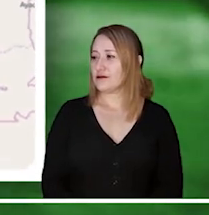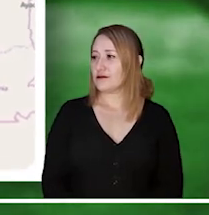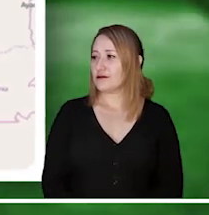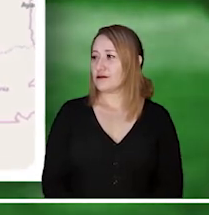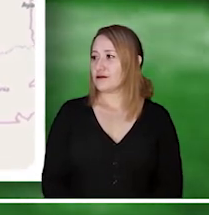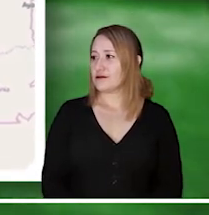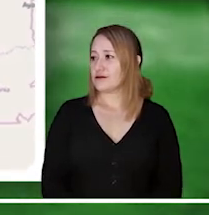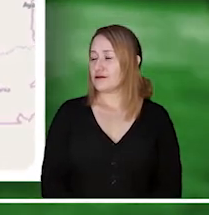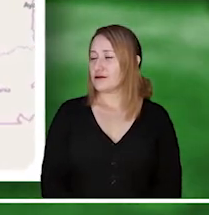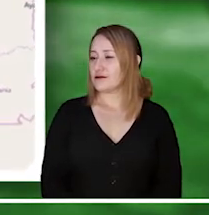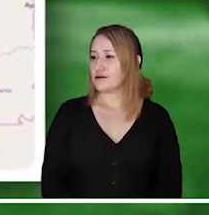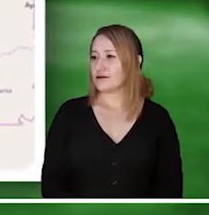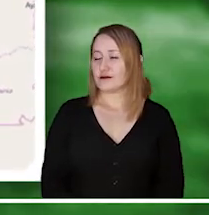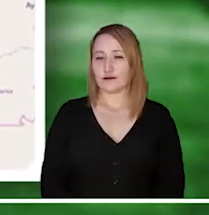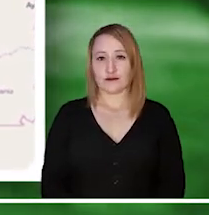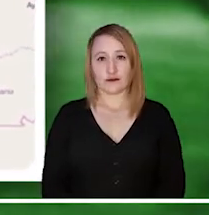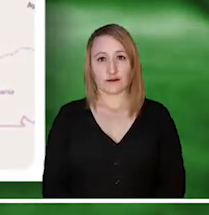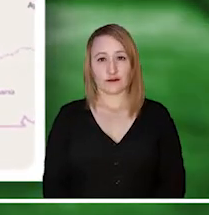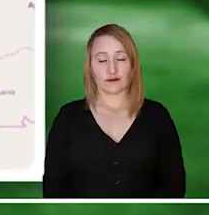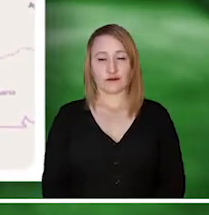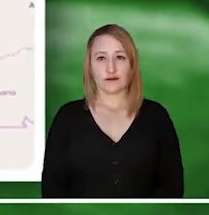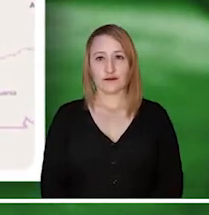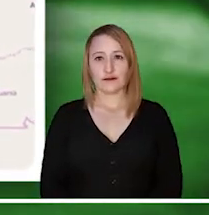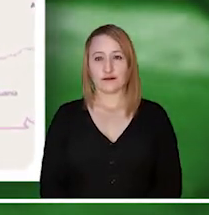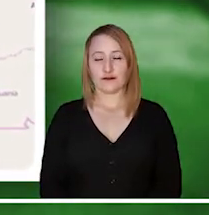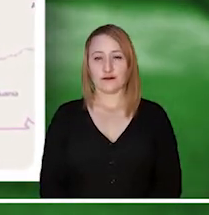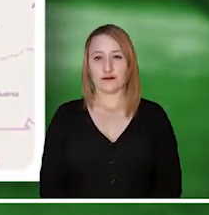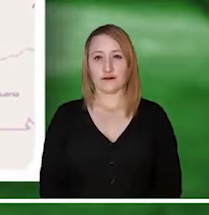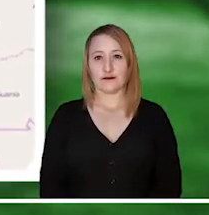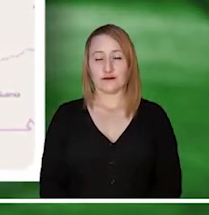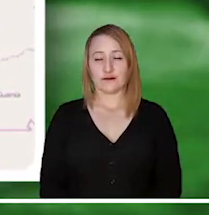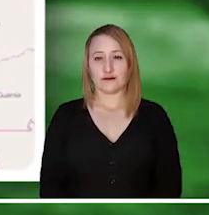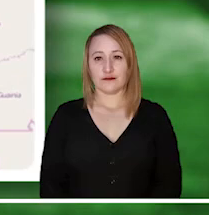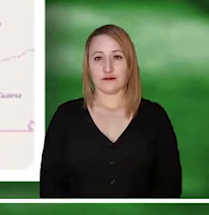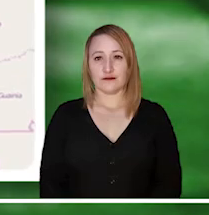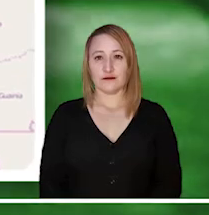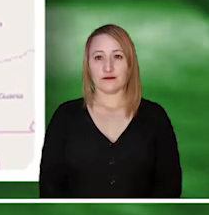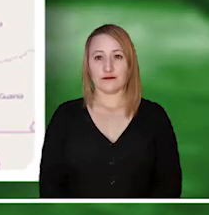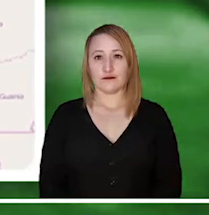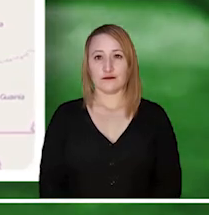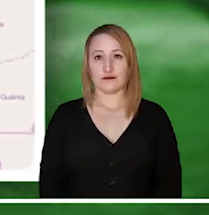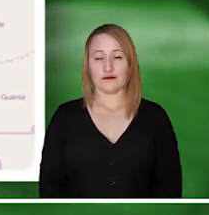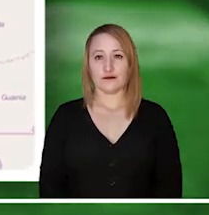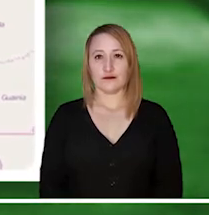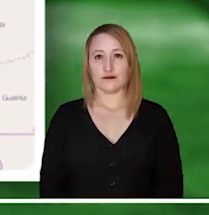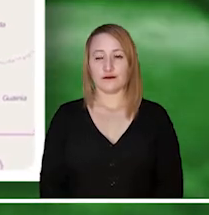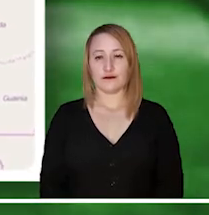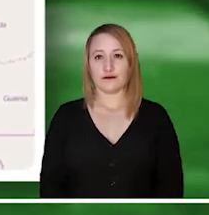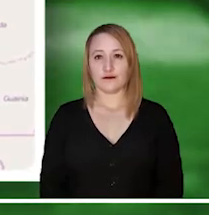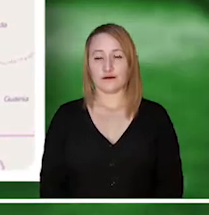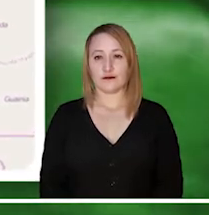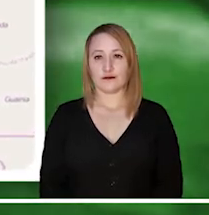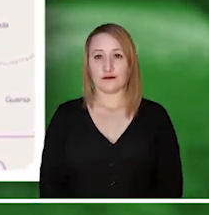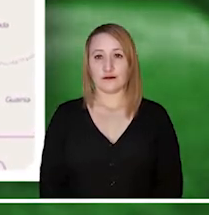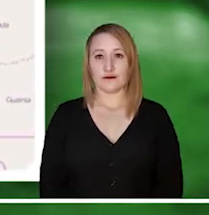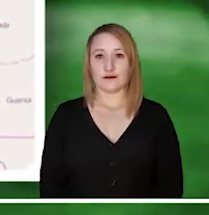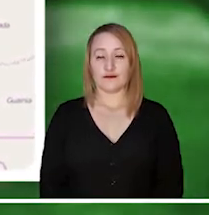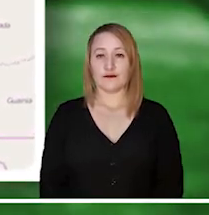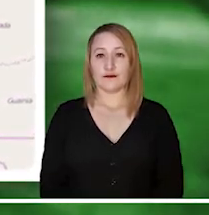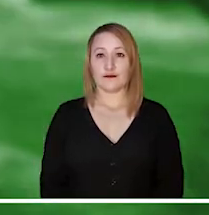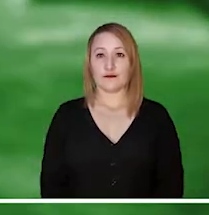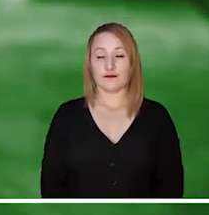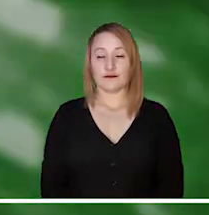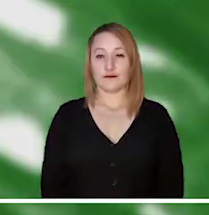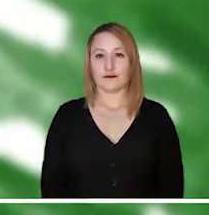afluentes, especialmente los ríos Berreberre, Pepe y Torreidó. Atención a las crecientes súbitas en el río Anchicayá y sus afluentes que drenan